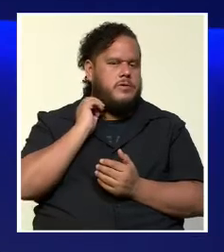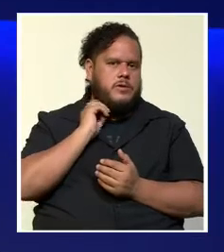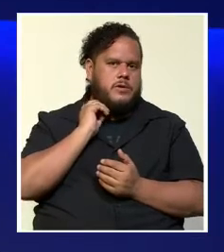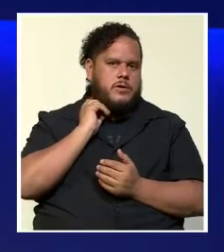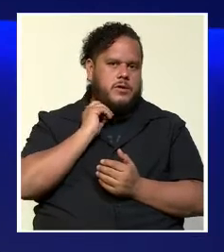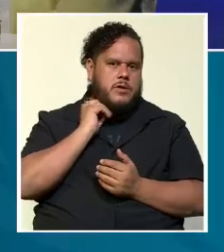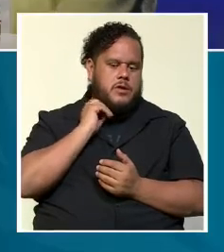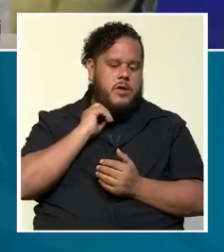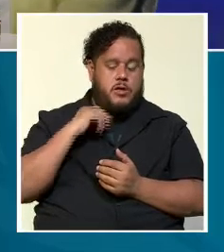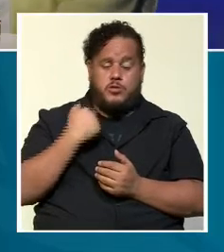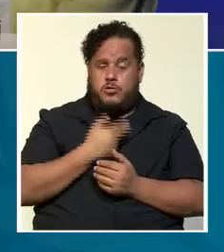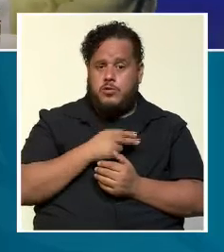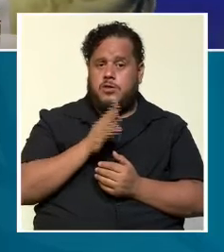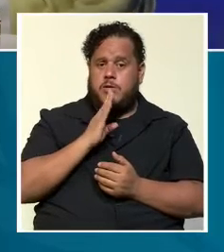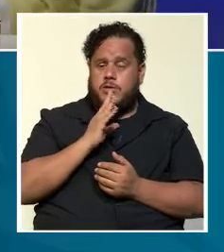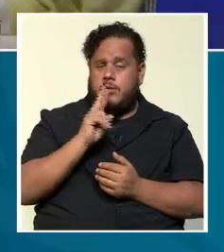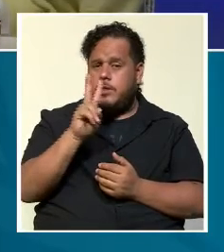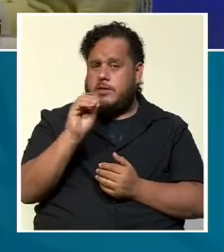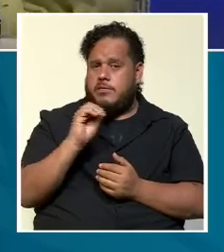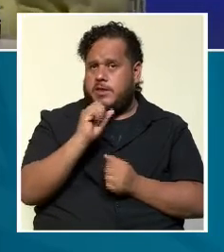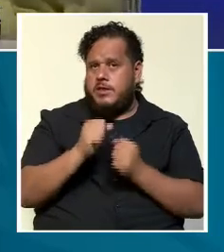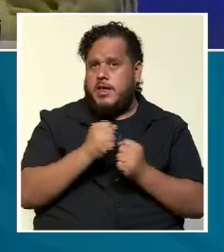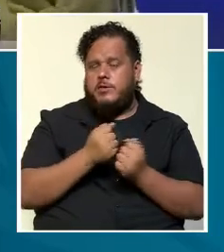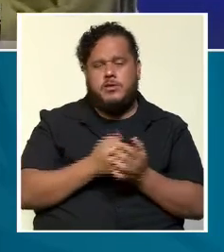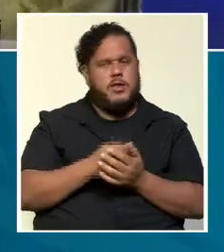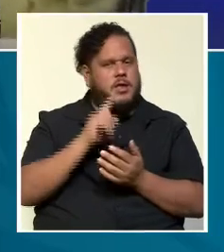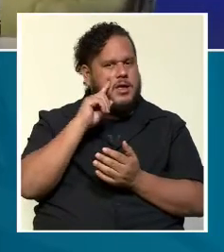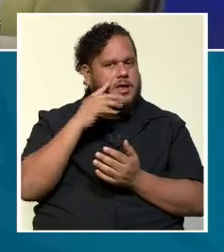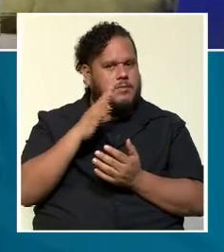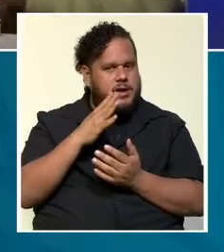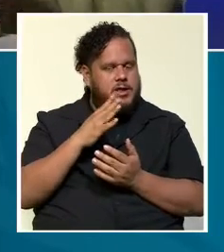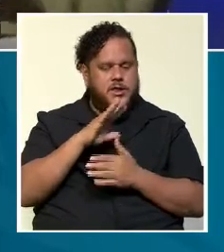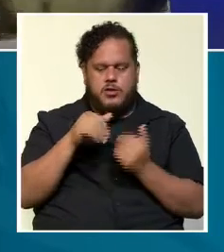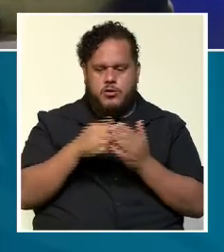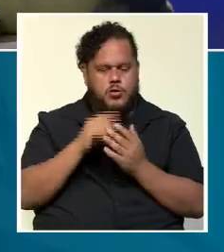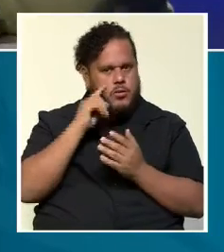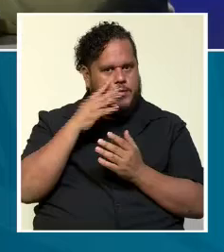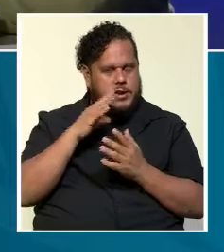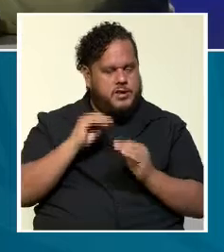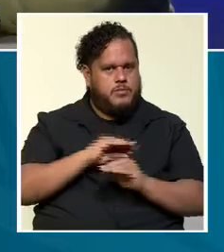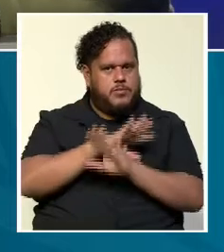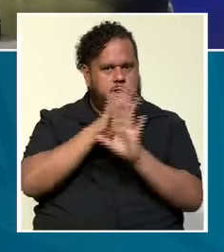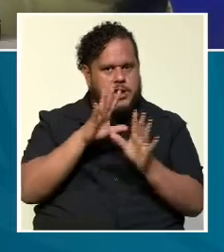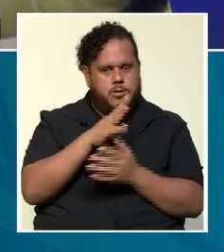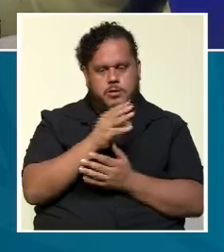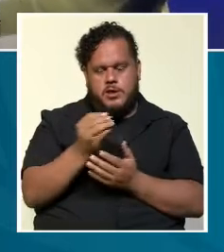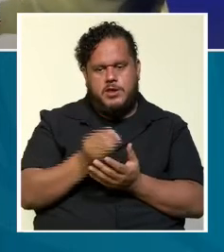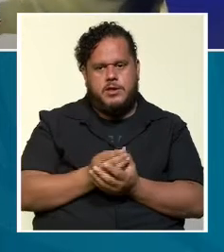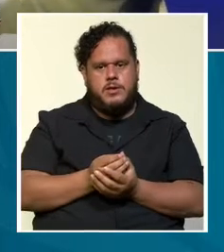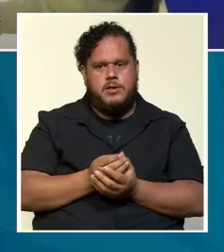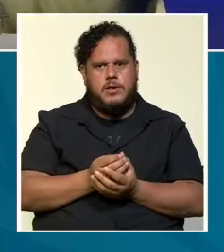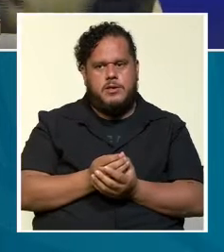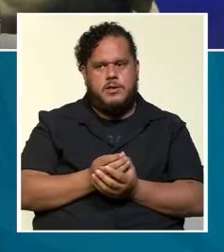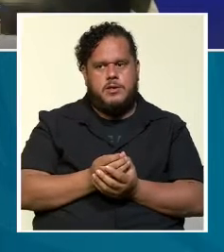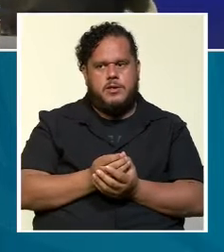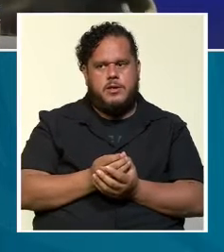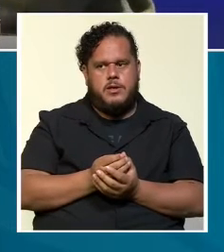de 20 años y bueno, todo parece muy planificado y como que